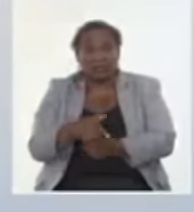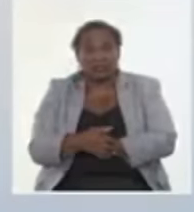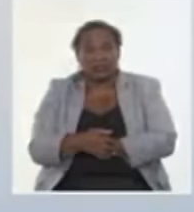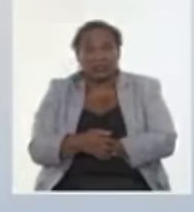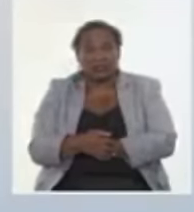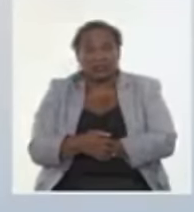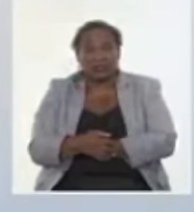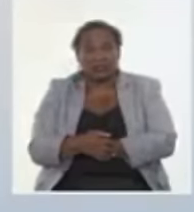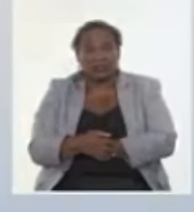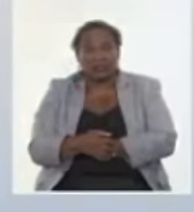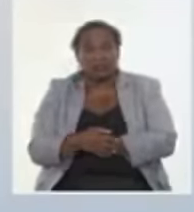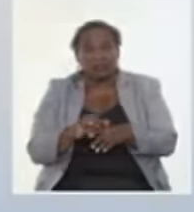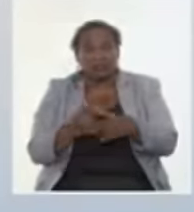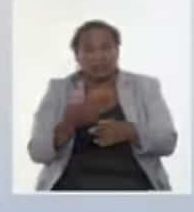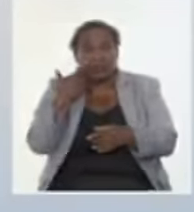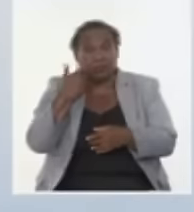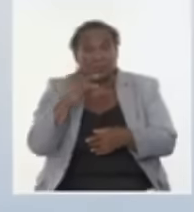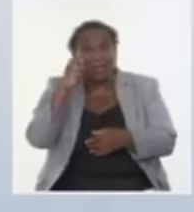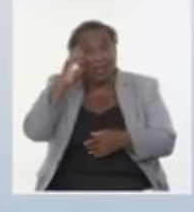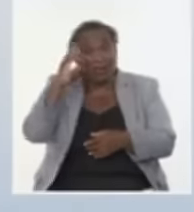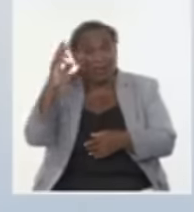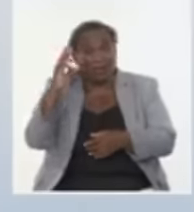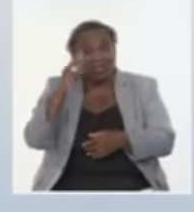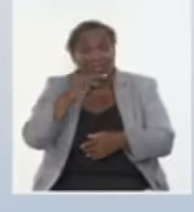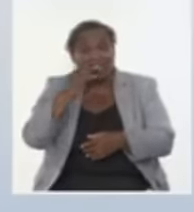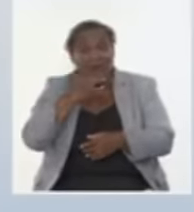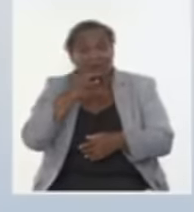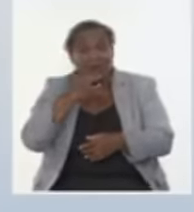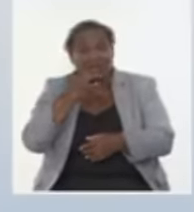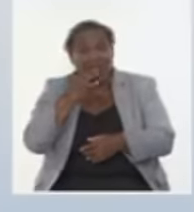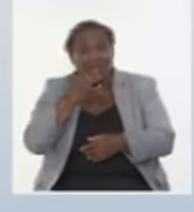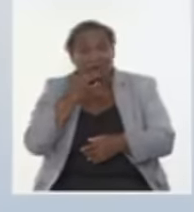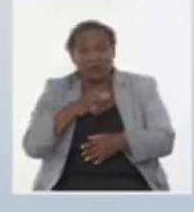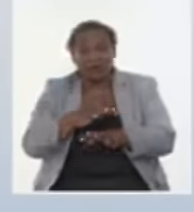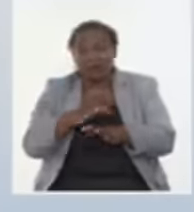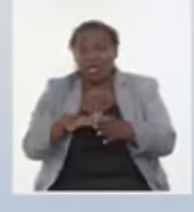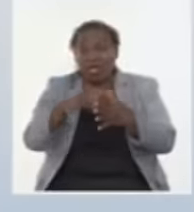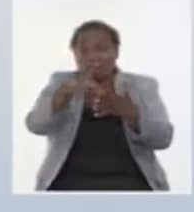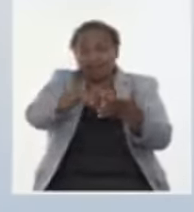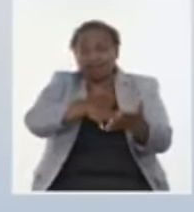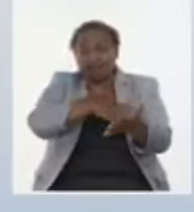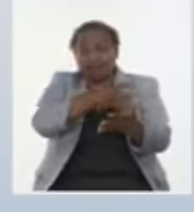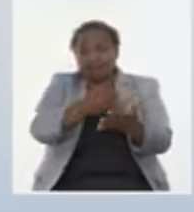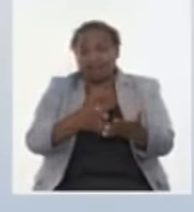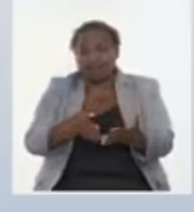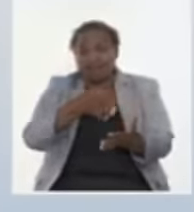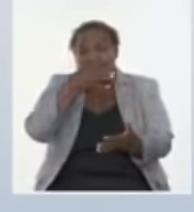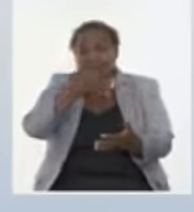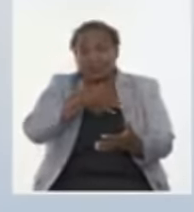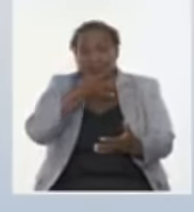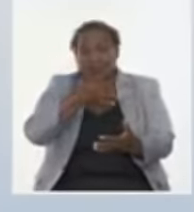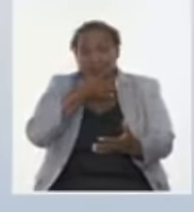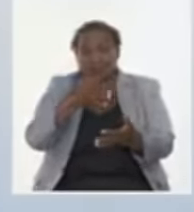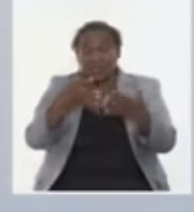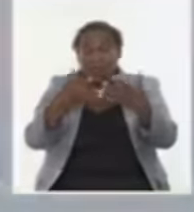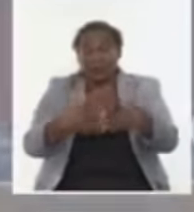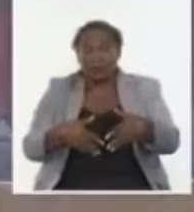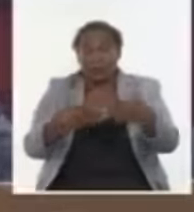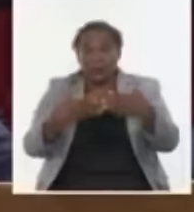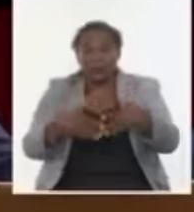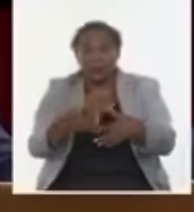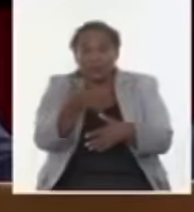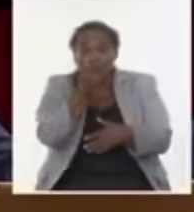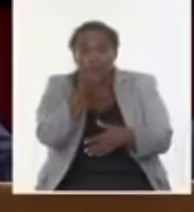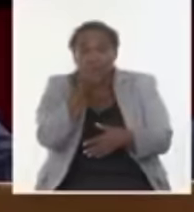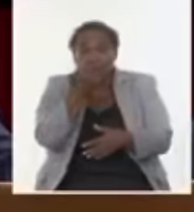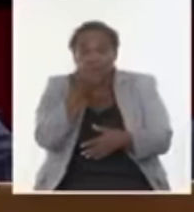vital? Recuerden que nosotros expresamos, y ya están las estadísticas que ofrecimos anteriormente, la producción de alimentos